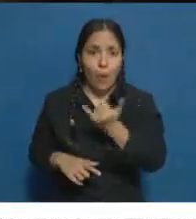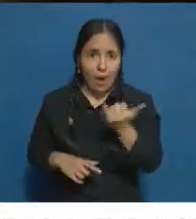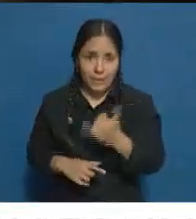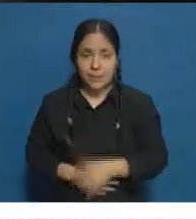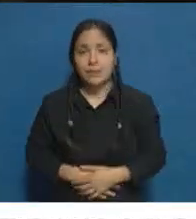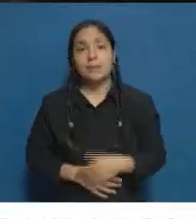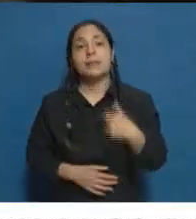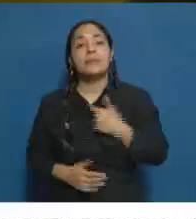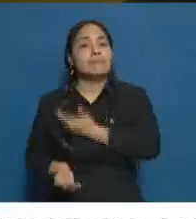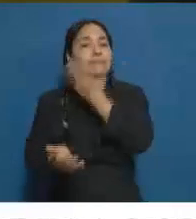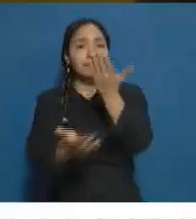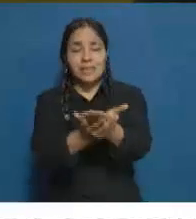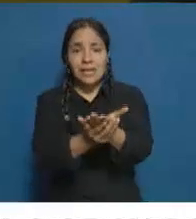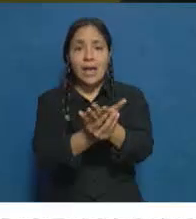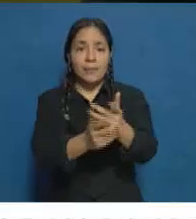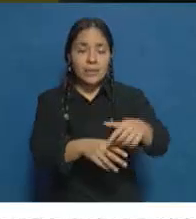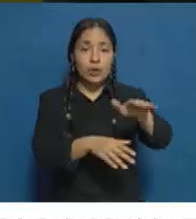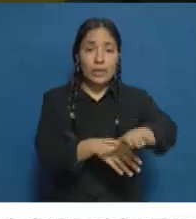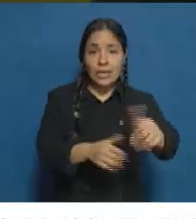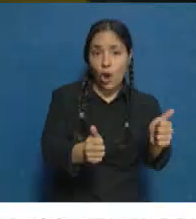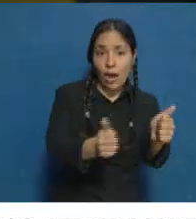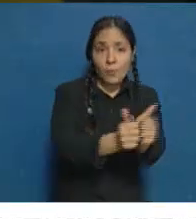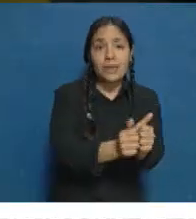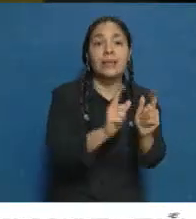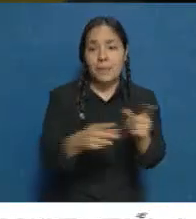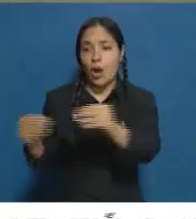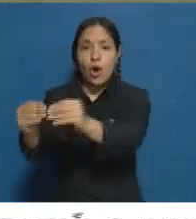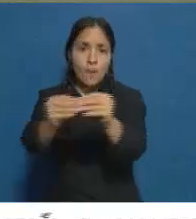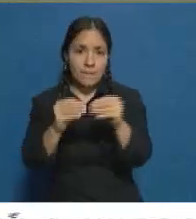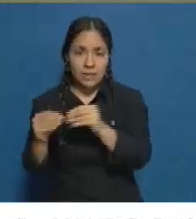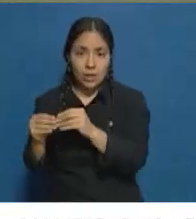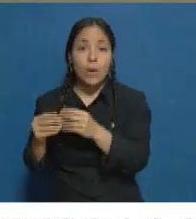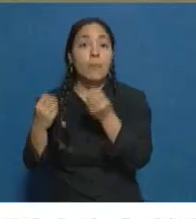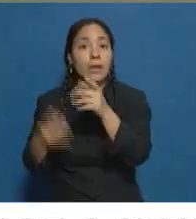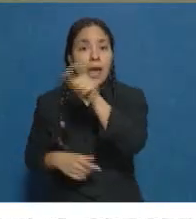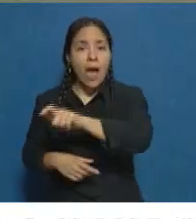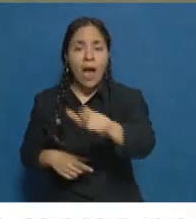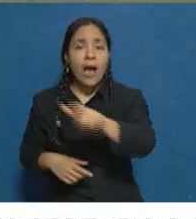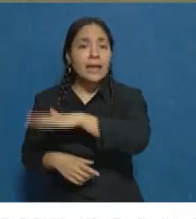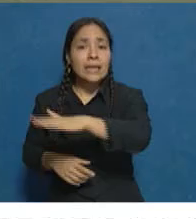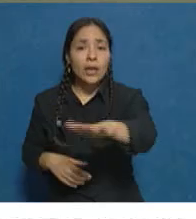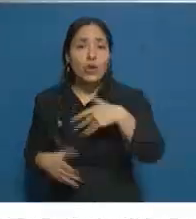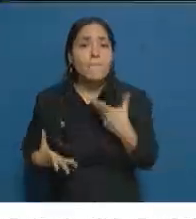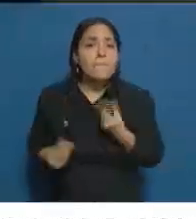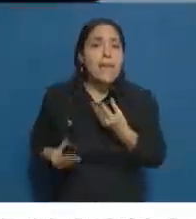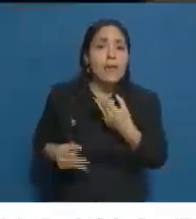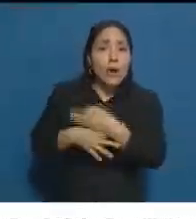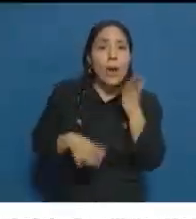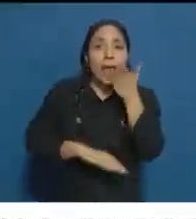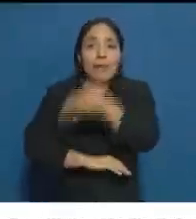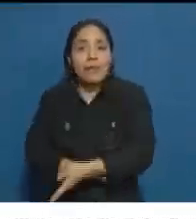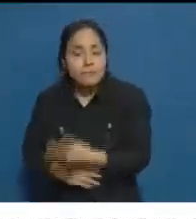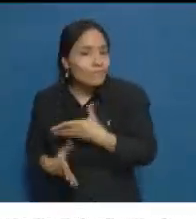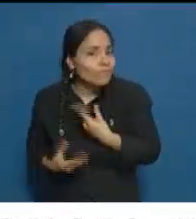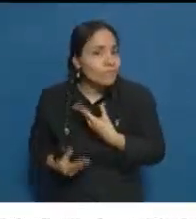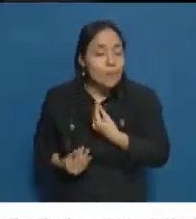pidieron un acompañamiento tanto hacia el niño como a sus compañeros, ya que aseguran que tienen miedo de ir a la escuela. De hecho, la mayoría